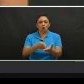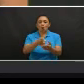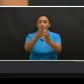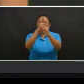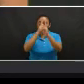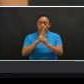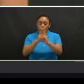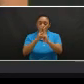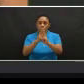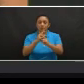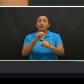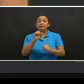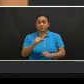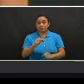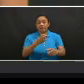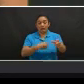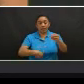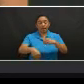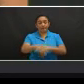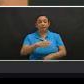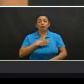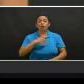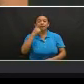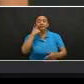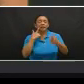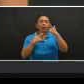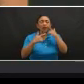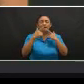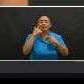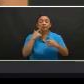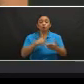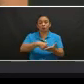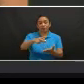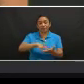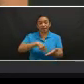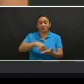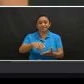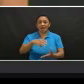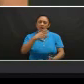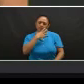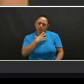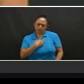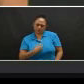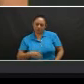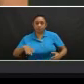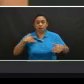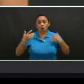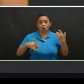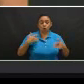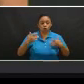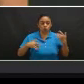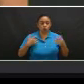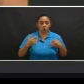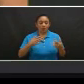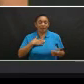honor. Se ha cambiado mi lamento en danza, mi tristeza en gozo y mi alta